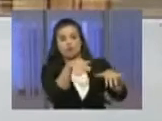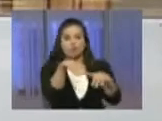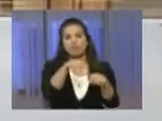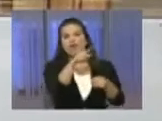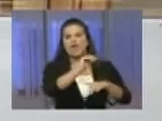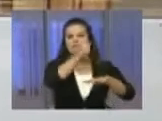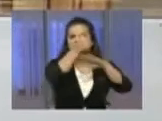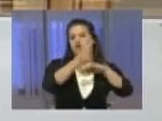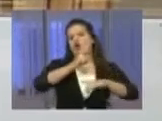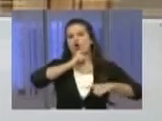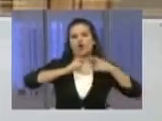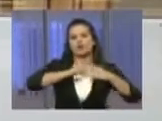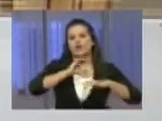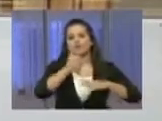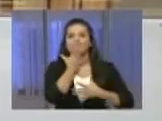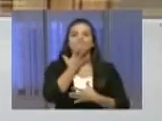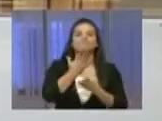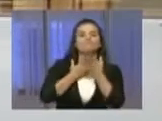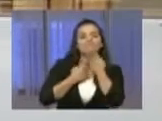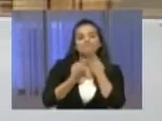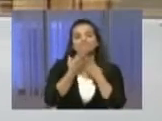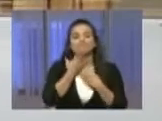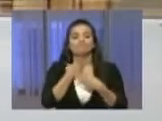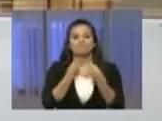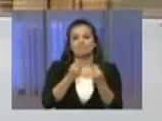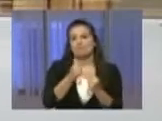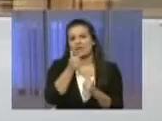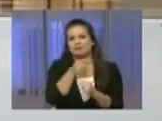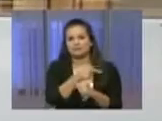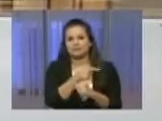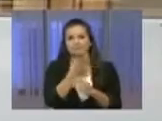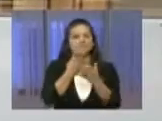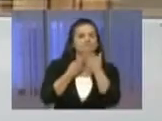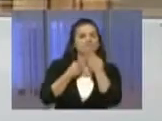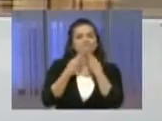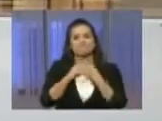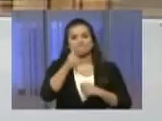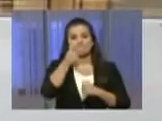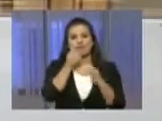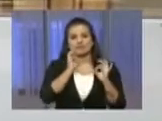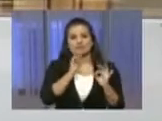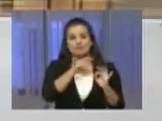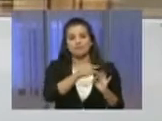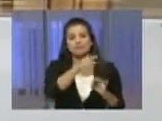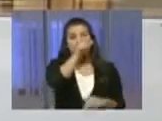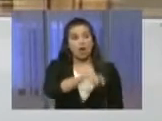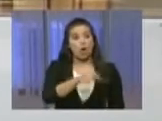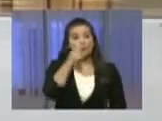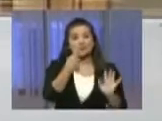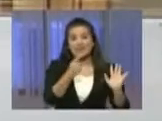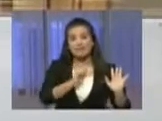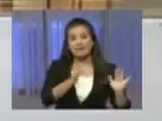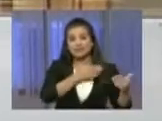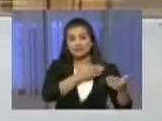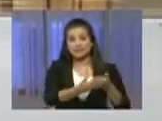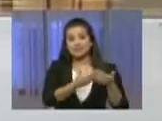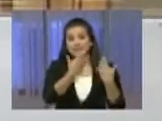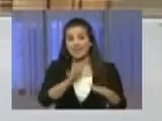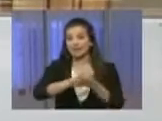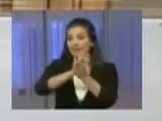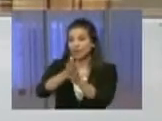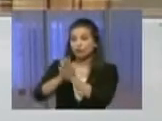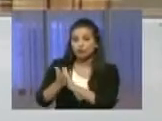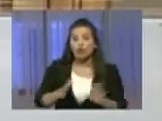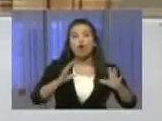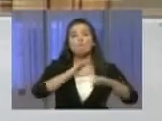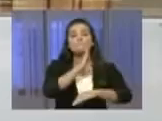la ambición personalizada de este señor en 6 meses ha destruido el poder